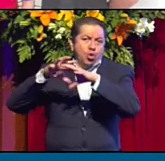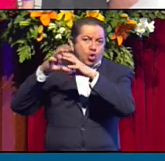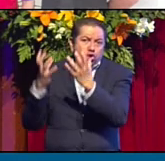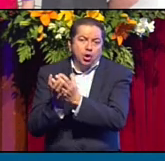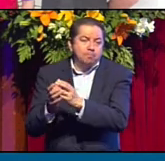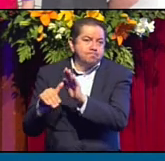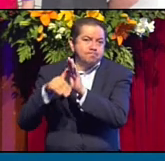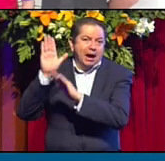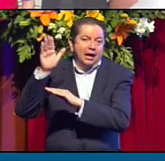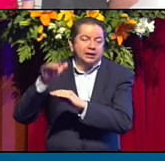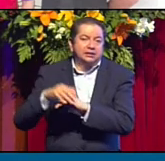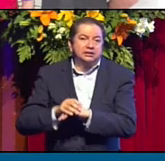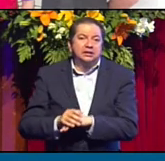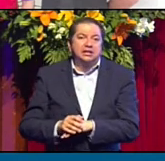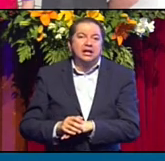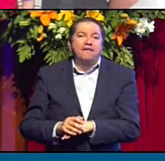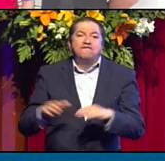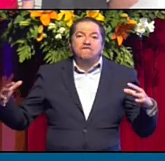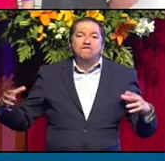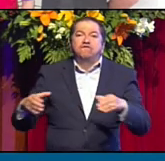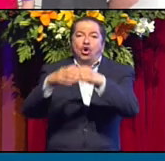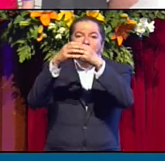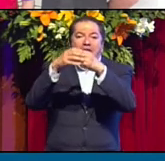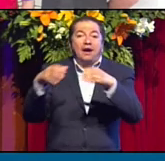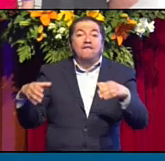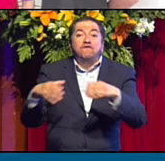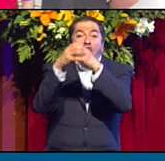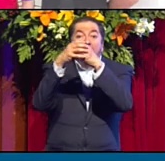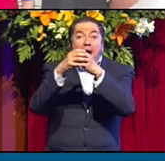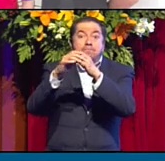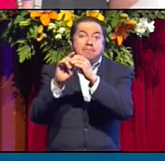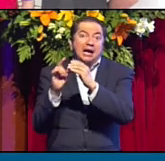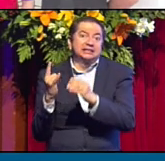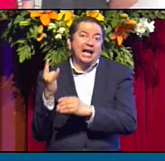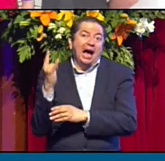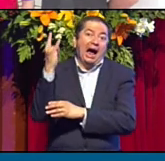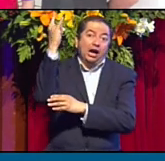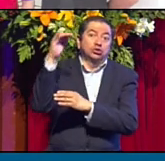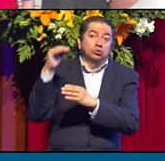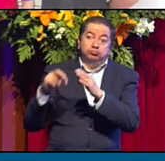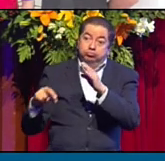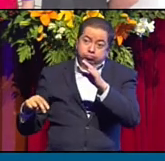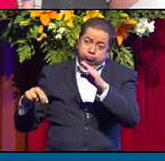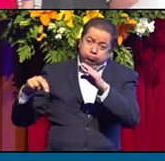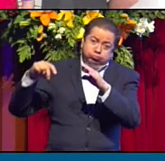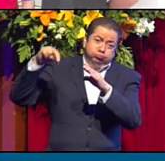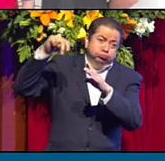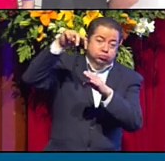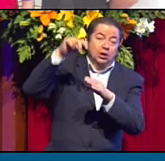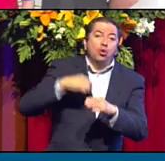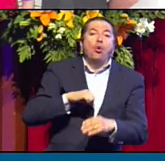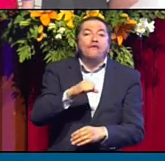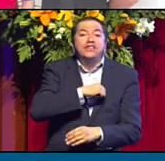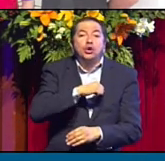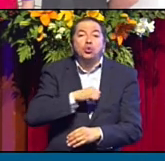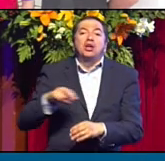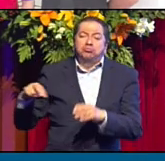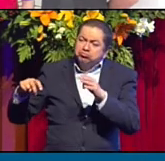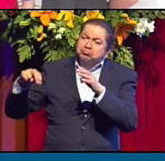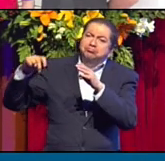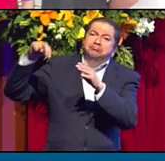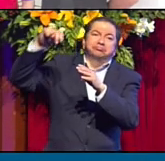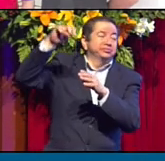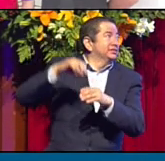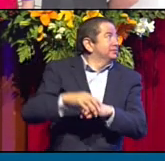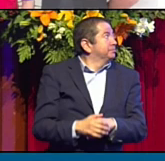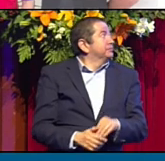cruzar el volcán más alto de la Tierra. Ahí arriba, como ustedes lo ven, es parte de un equipo, un vicuñense. Y esta es